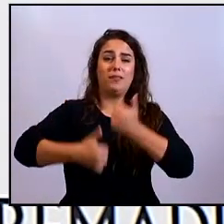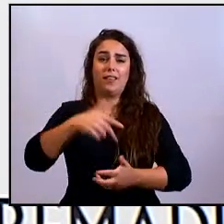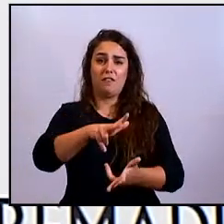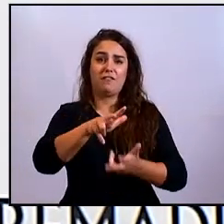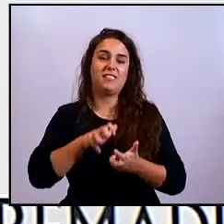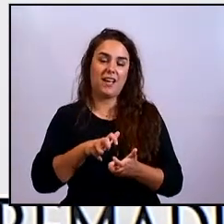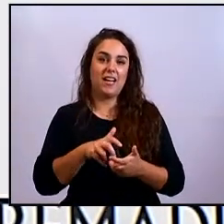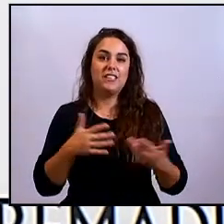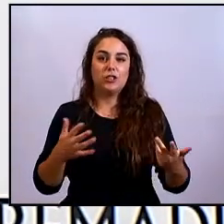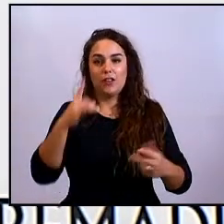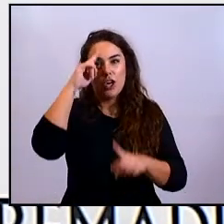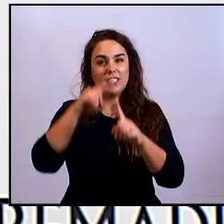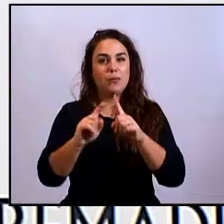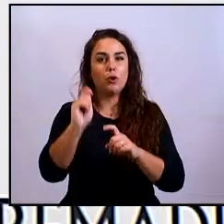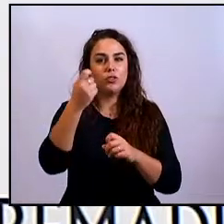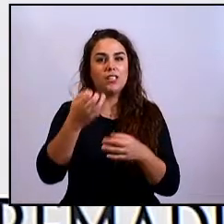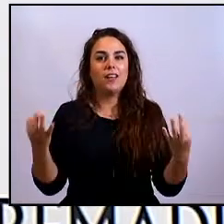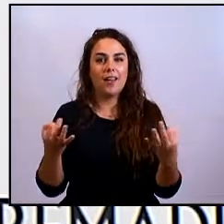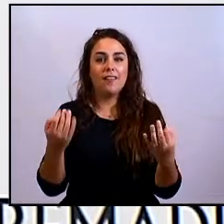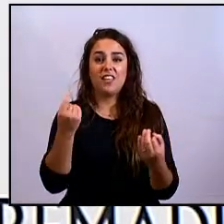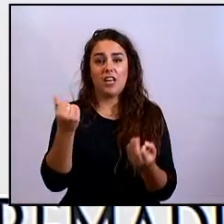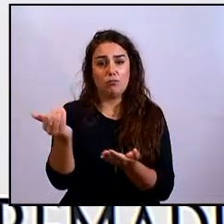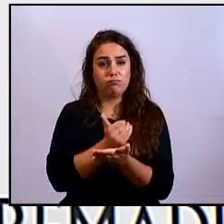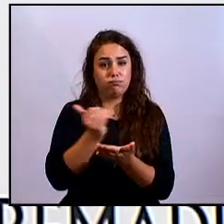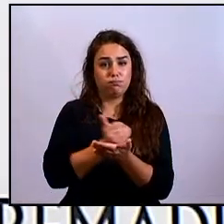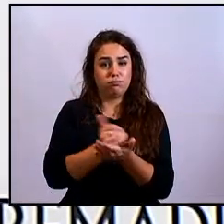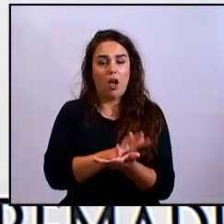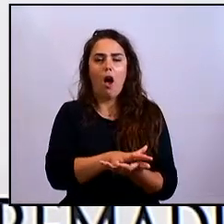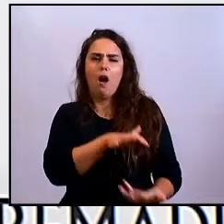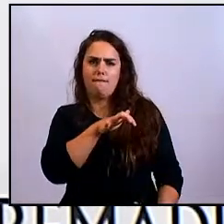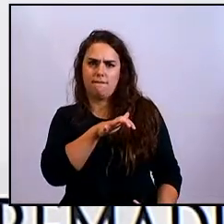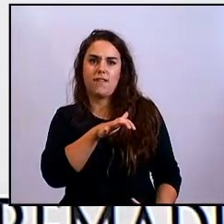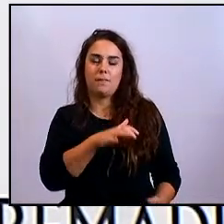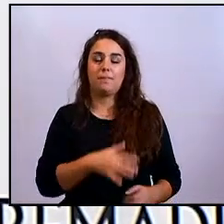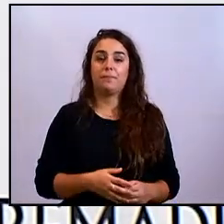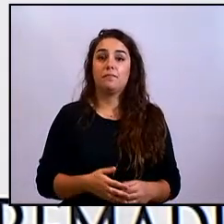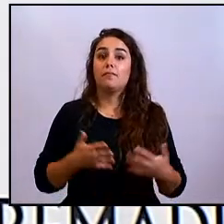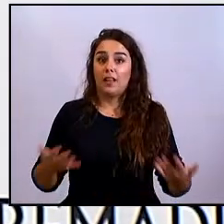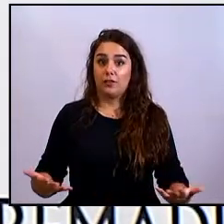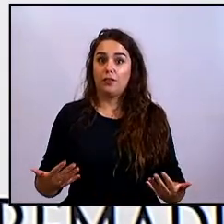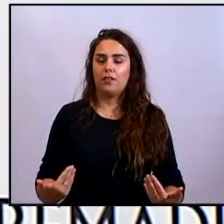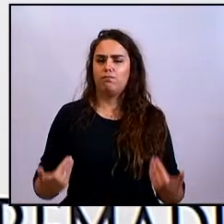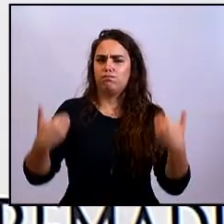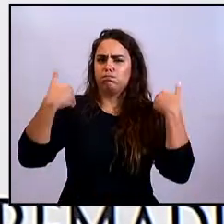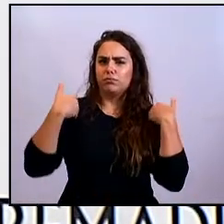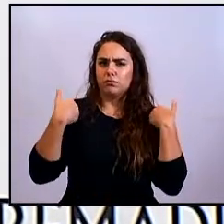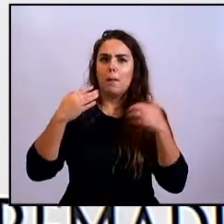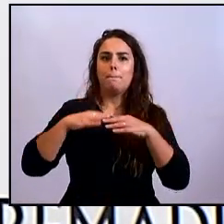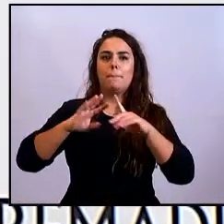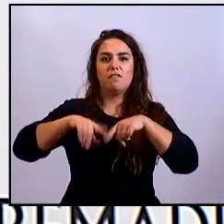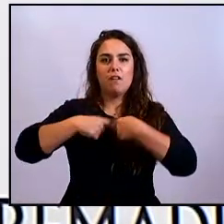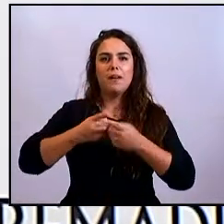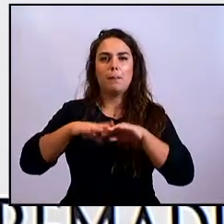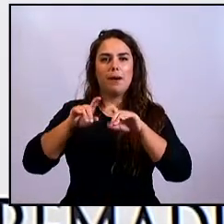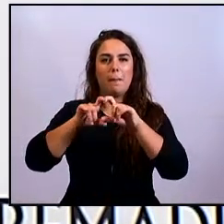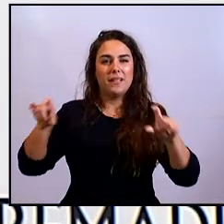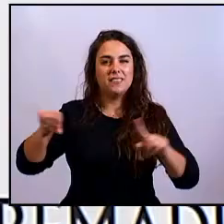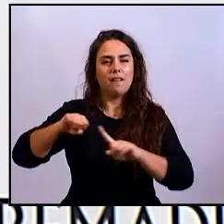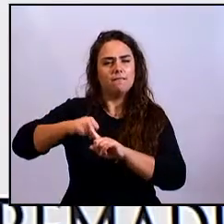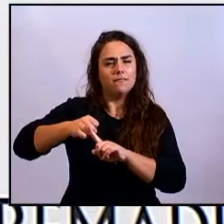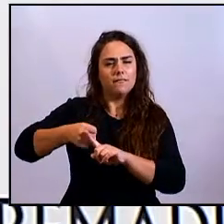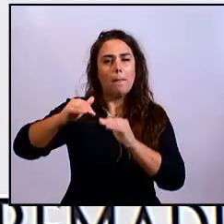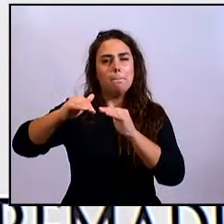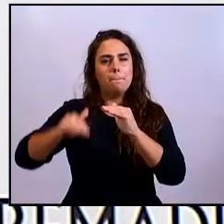y consiguiendo una mayor recaudación. Por tanto, hay menos cargas para las familias y para las empresas y hay